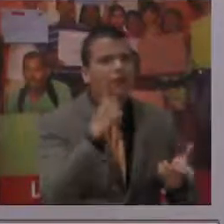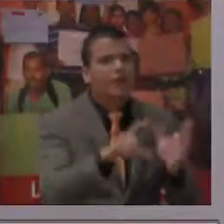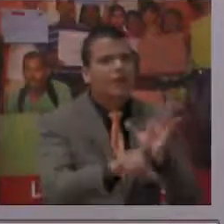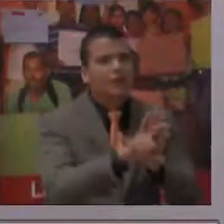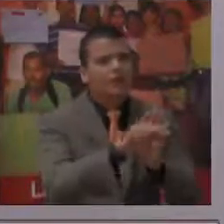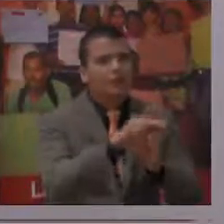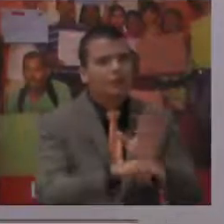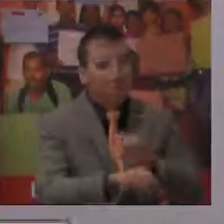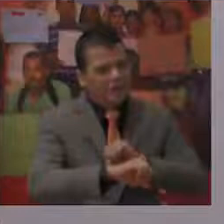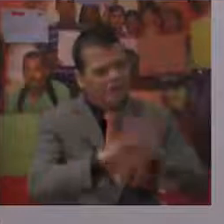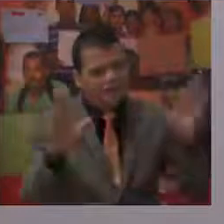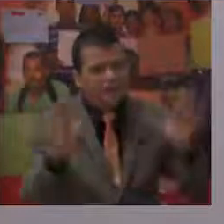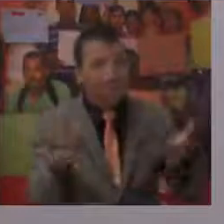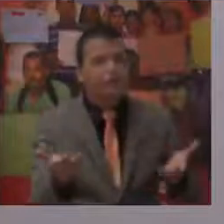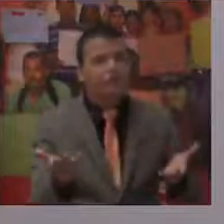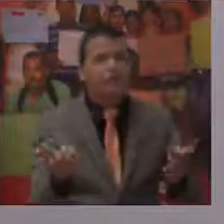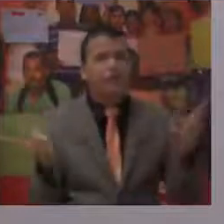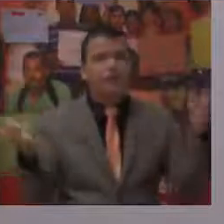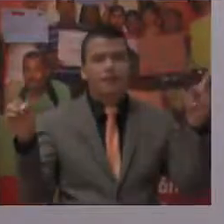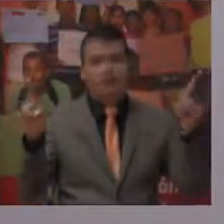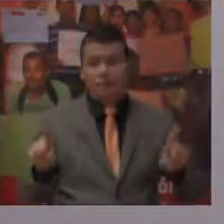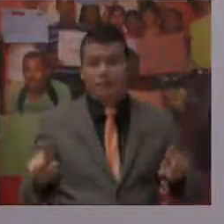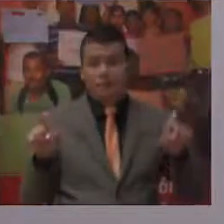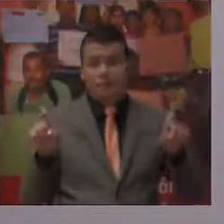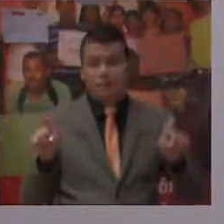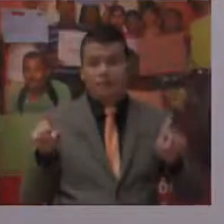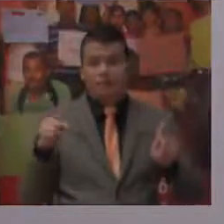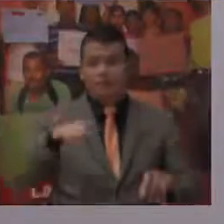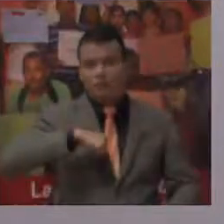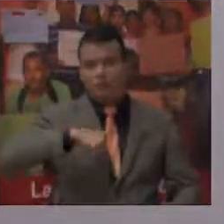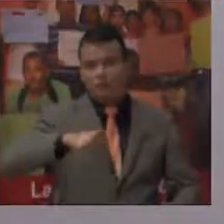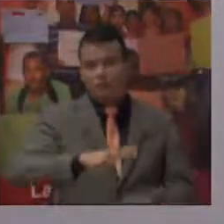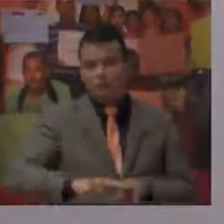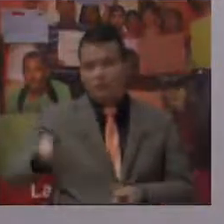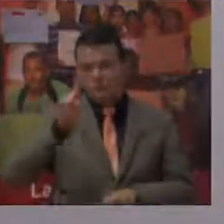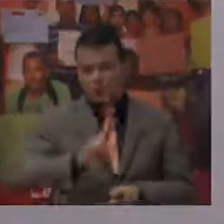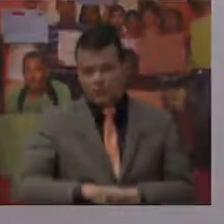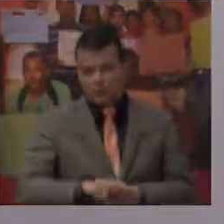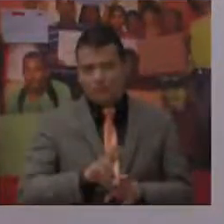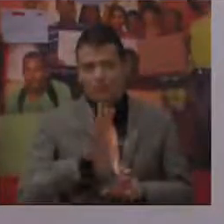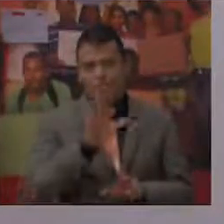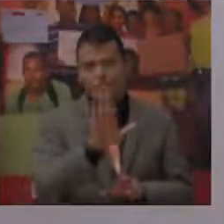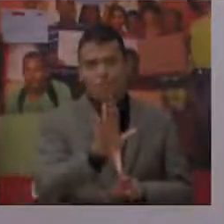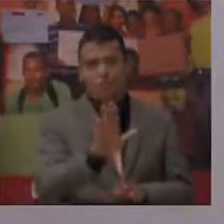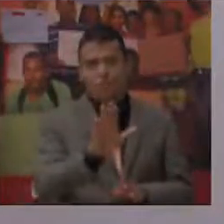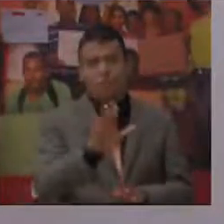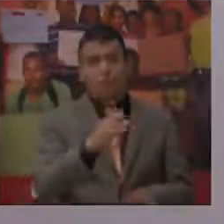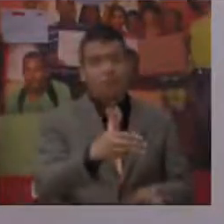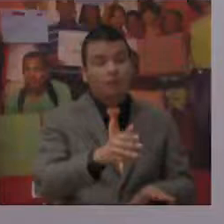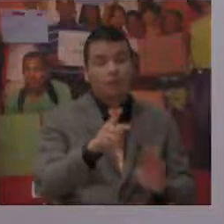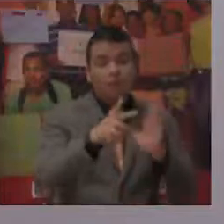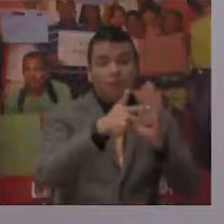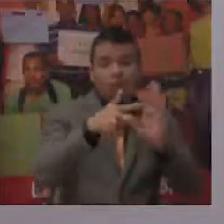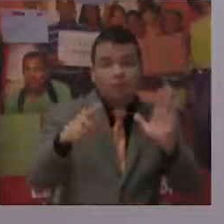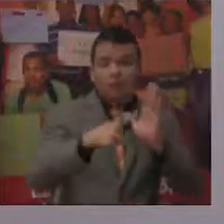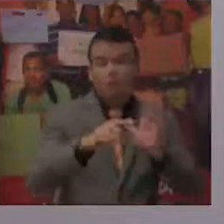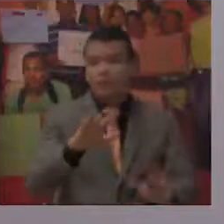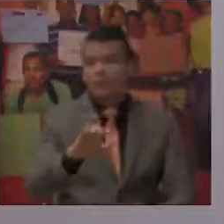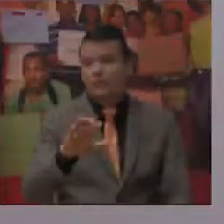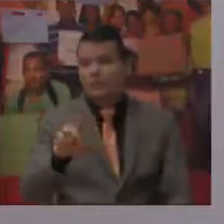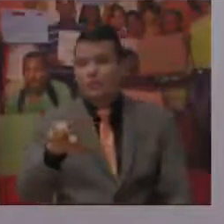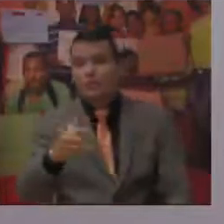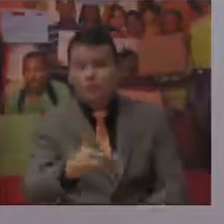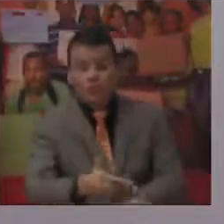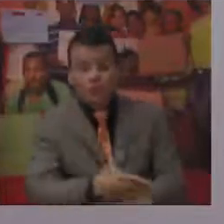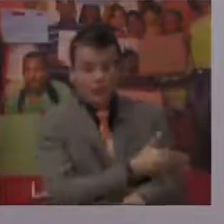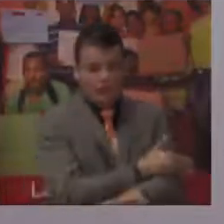combina elementos de derecho ordinario, del derecho que venía incluso de antes de la Constitución del 91,